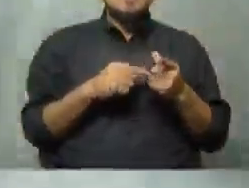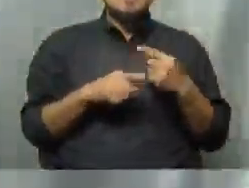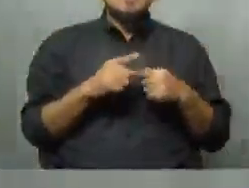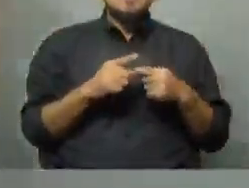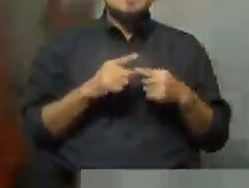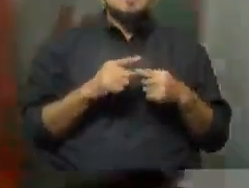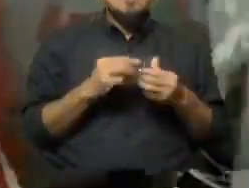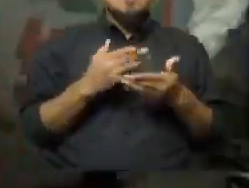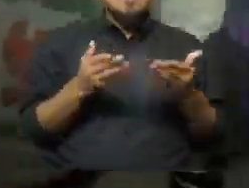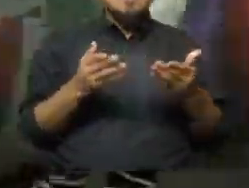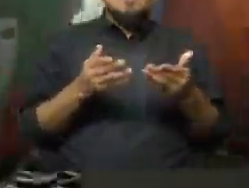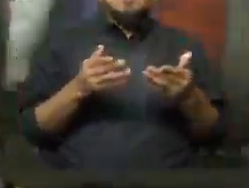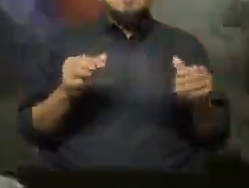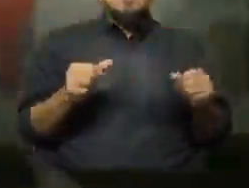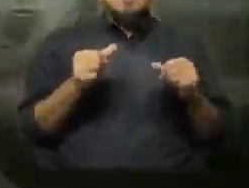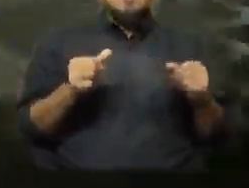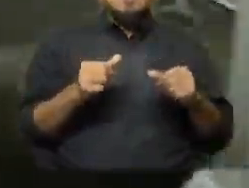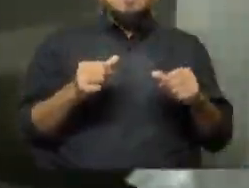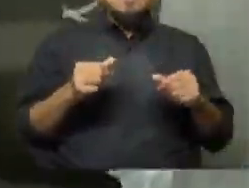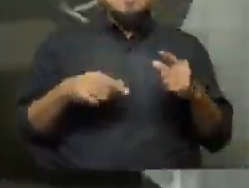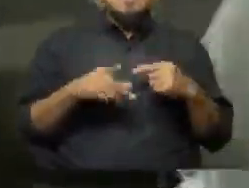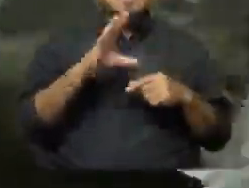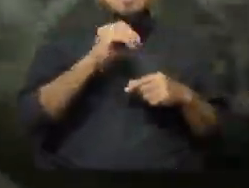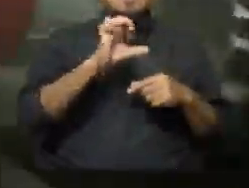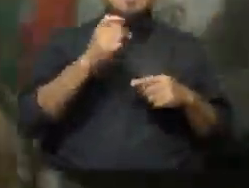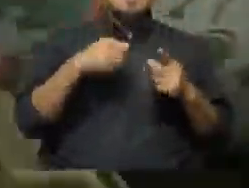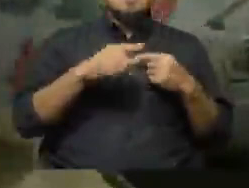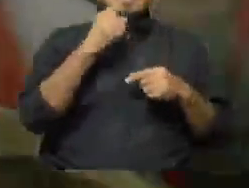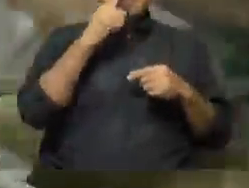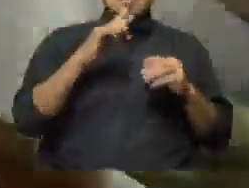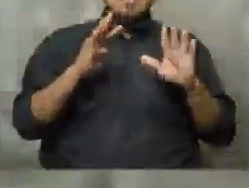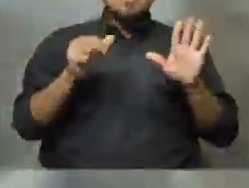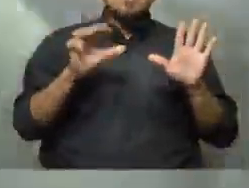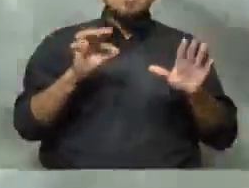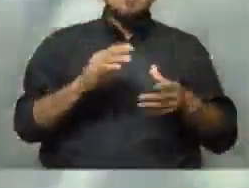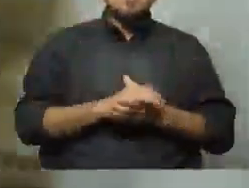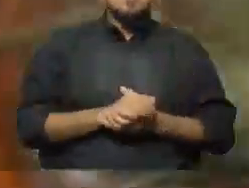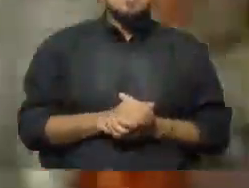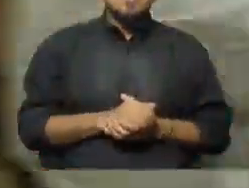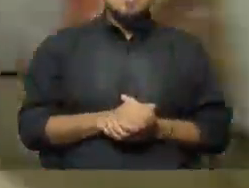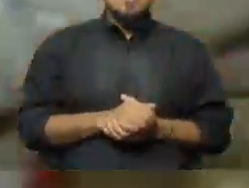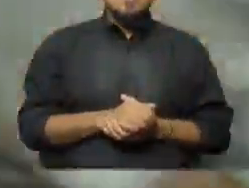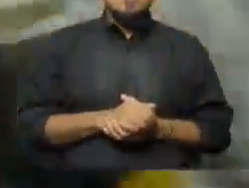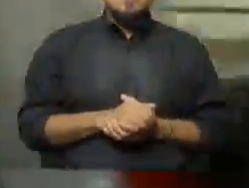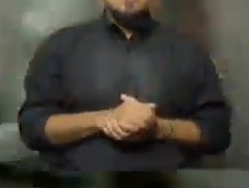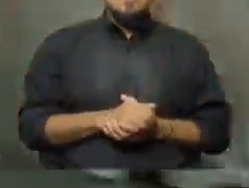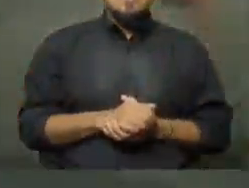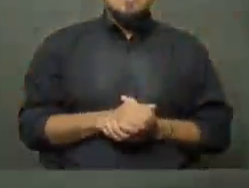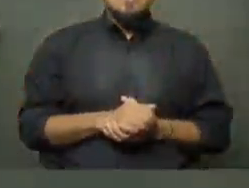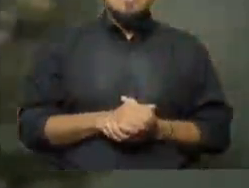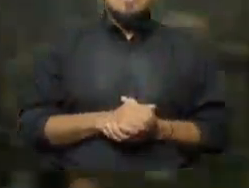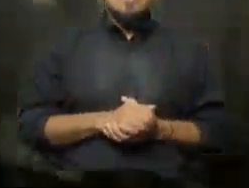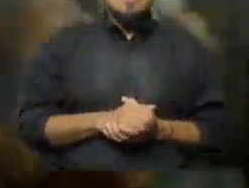un mural que él construyó en la OEA en 1960. Muy bien, te iba a preguntar por tus